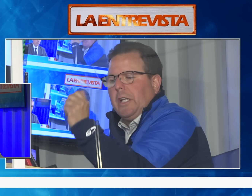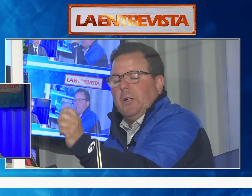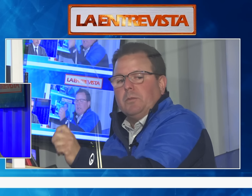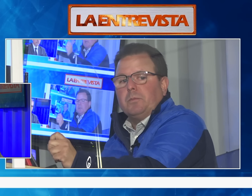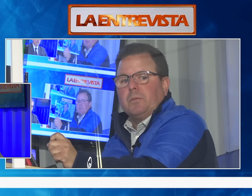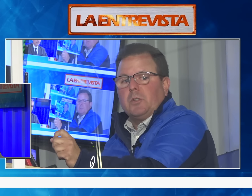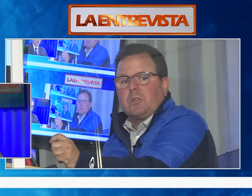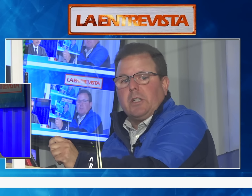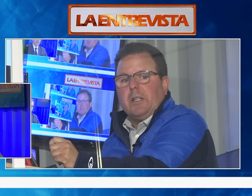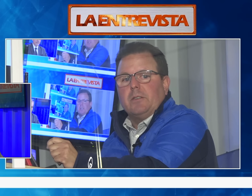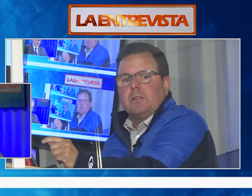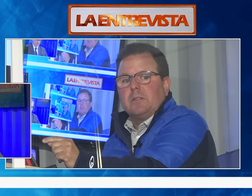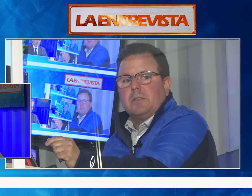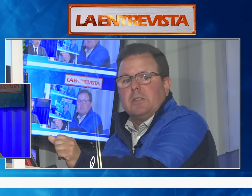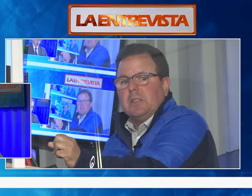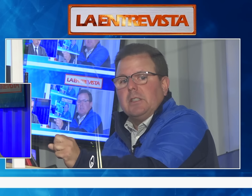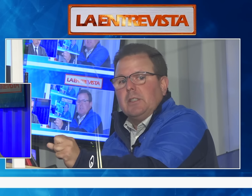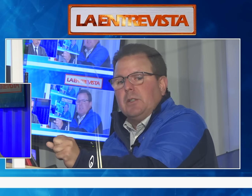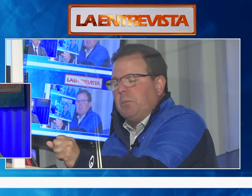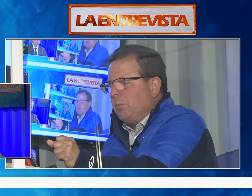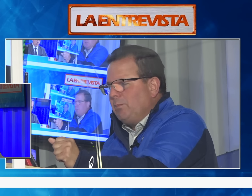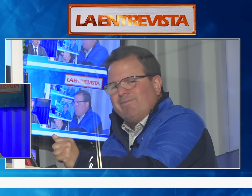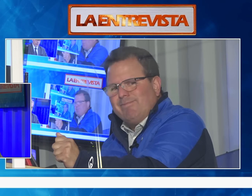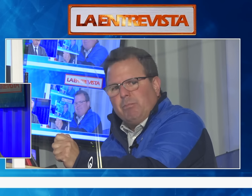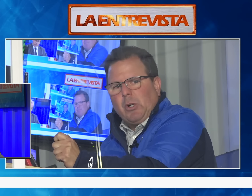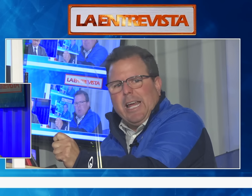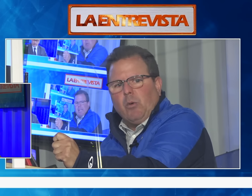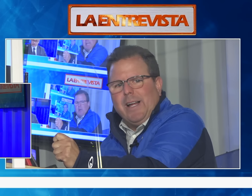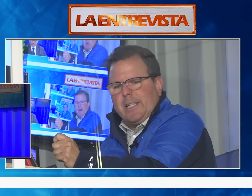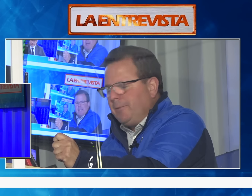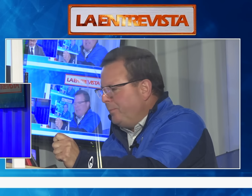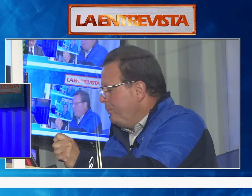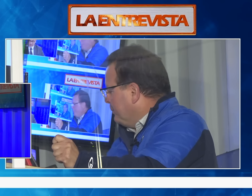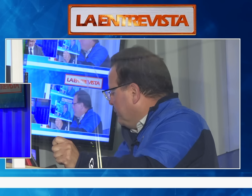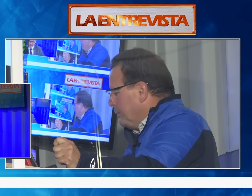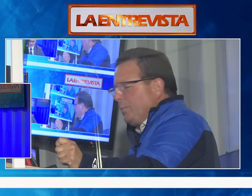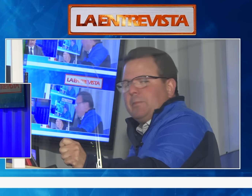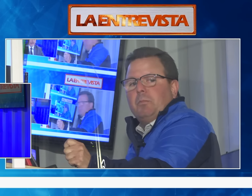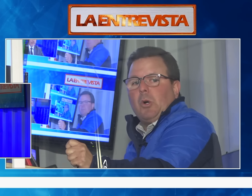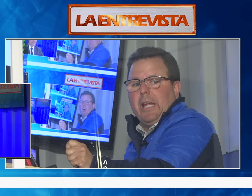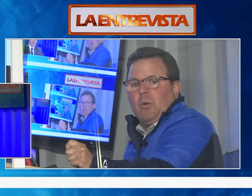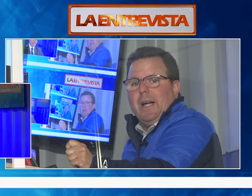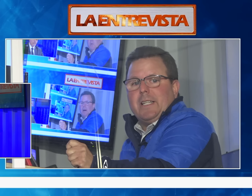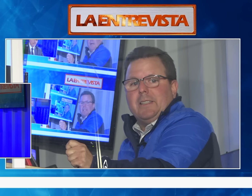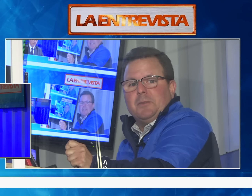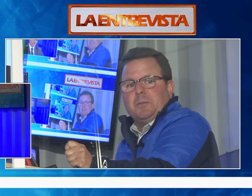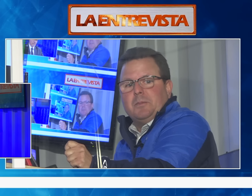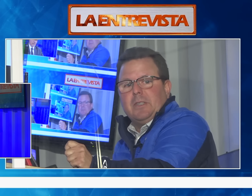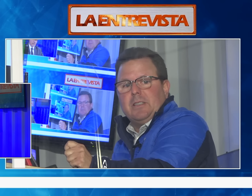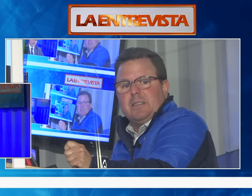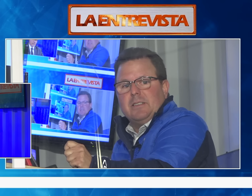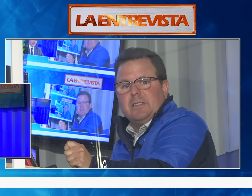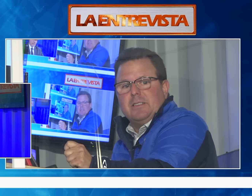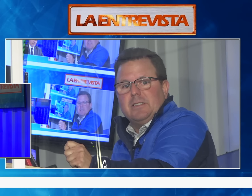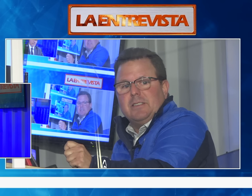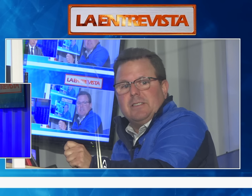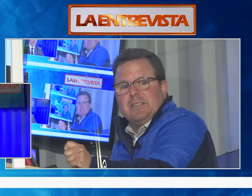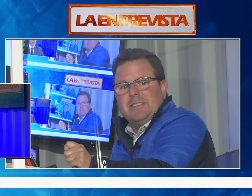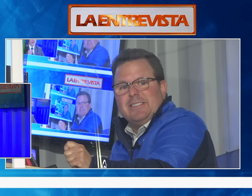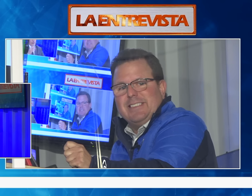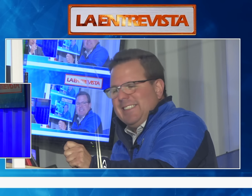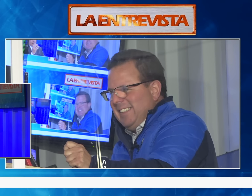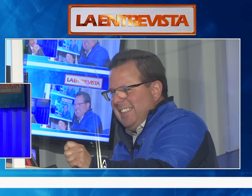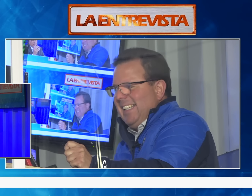Ambos. Yo sí creo. ¿Te gusta el título? Por la escuadra. ¿Ah? Por la escuadra. ¿Por